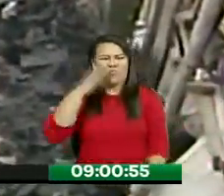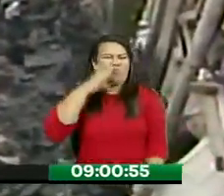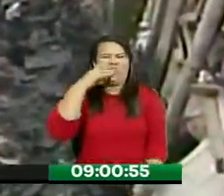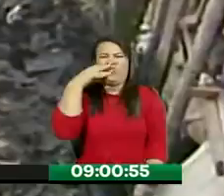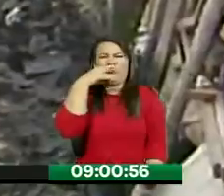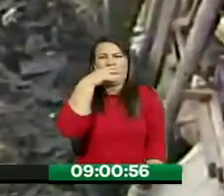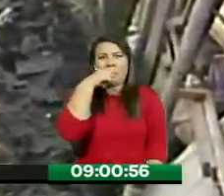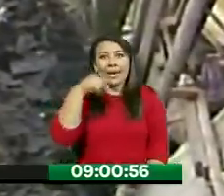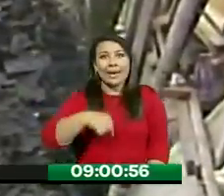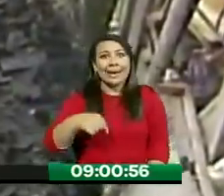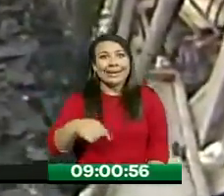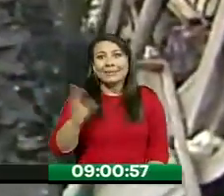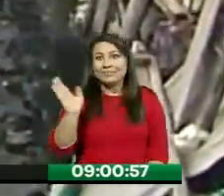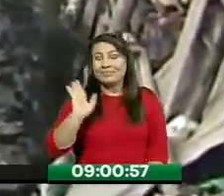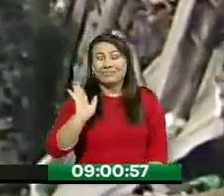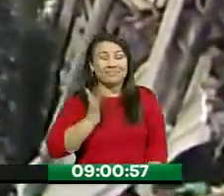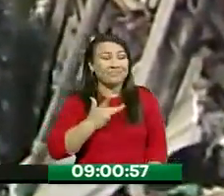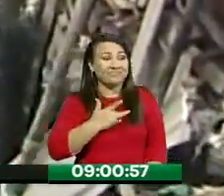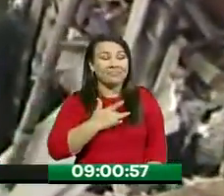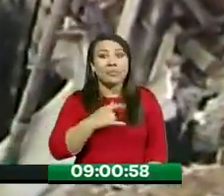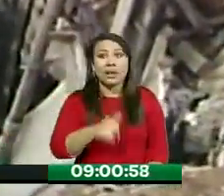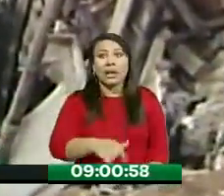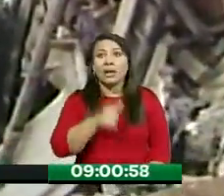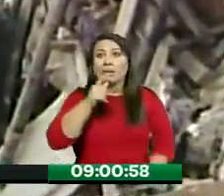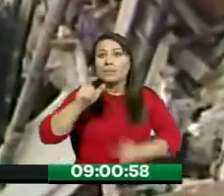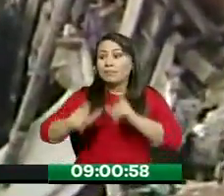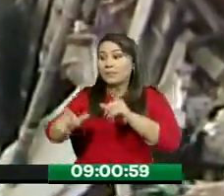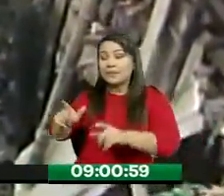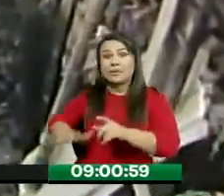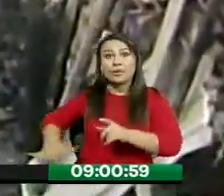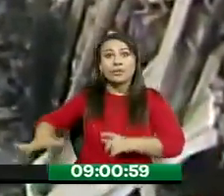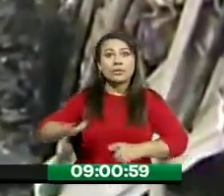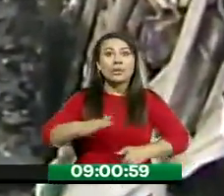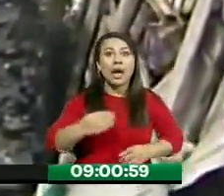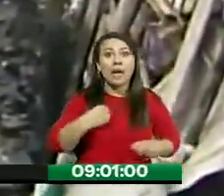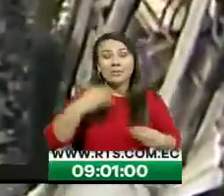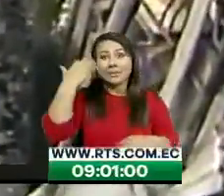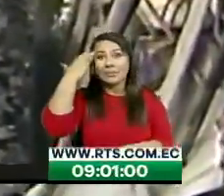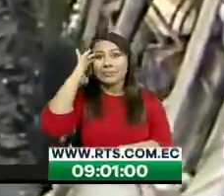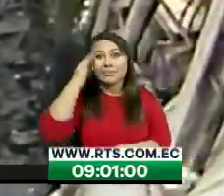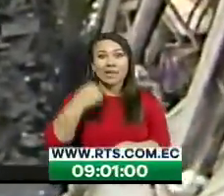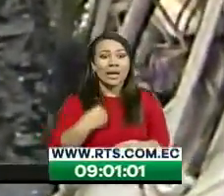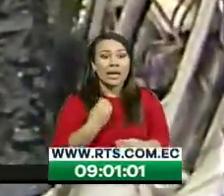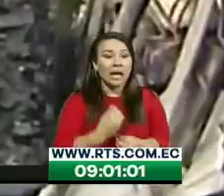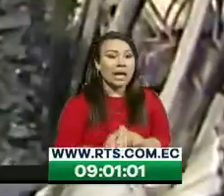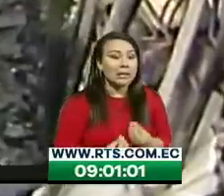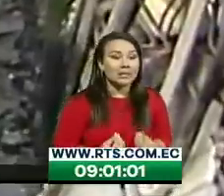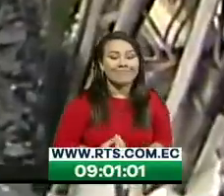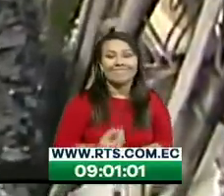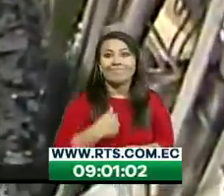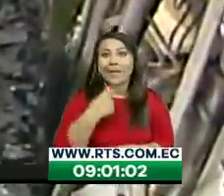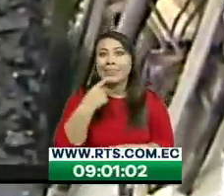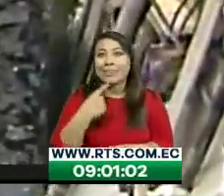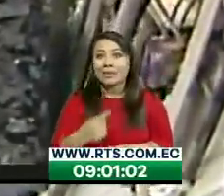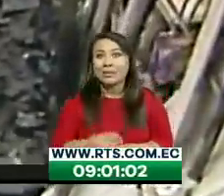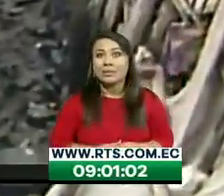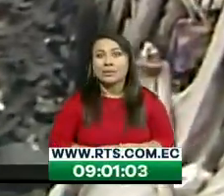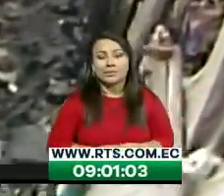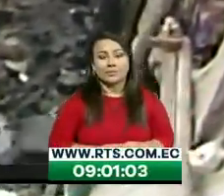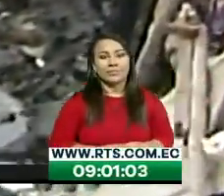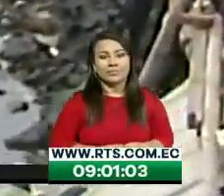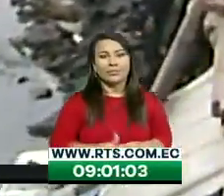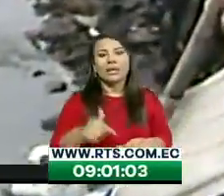Ciudadana. Esta línea de abastecimiento de transporte público hace su salida ahora en la avenida José Santiago Castillo de